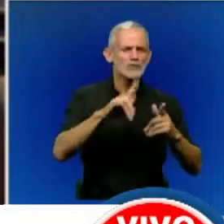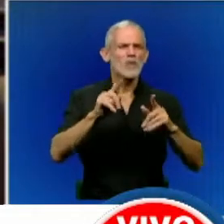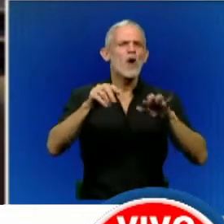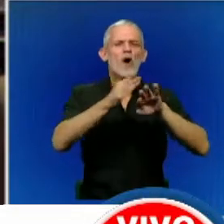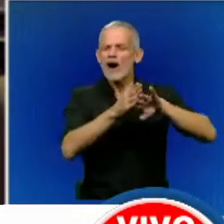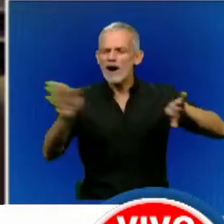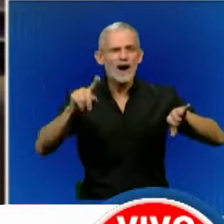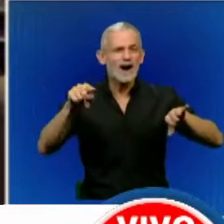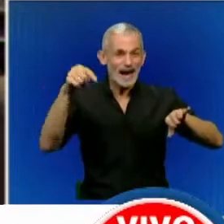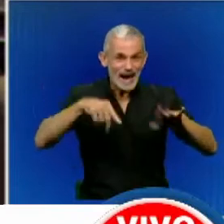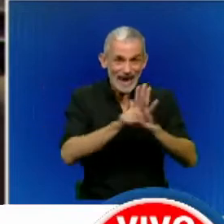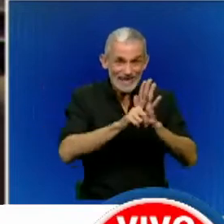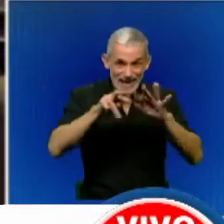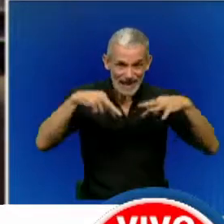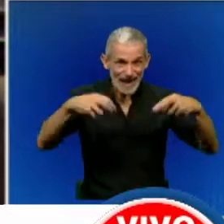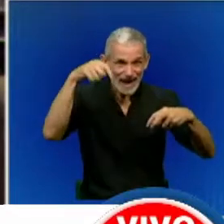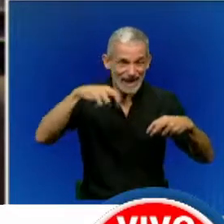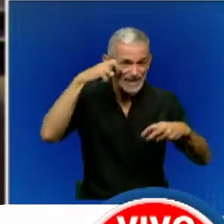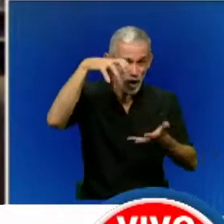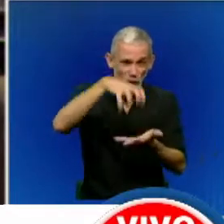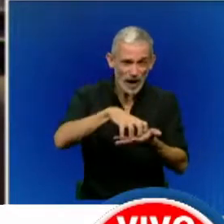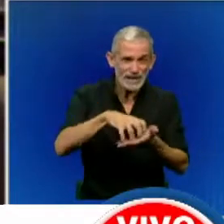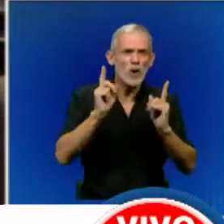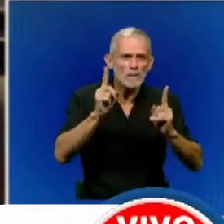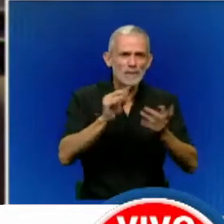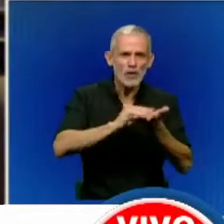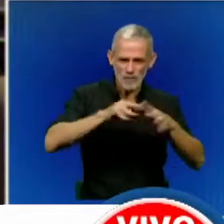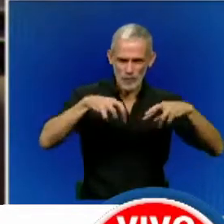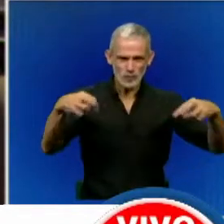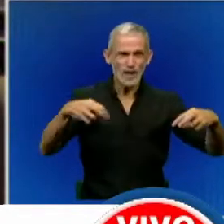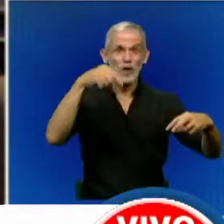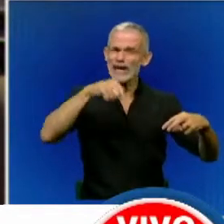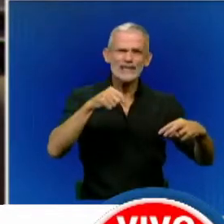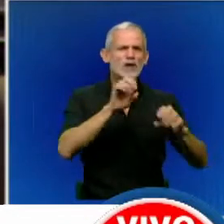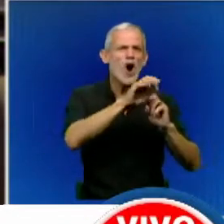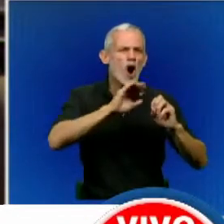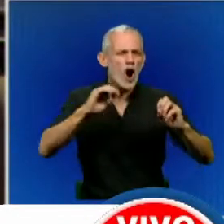congresos por venir, sino esta legislatura, integrada por estos mismos diputados,